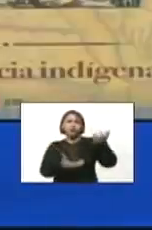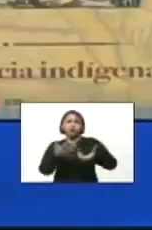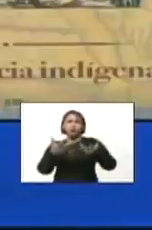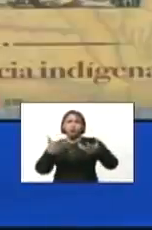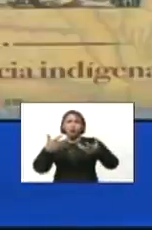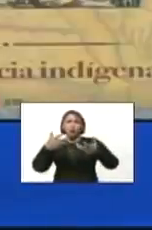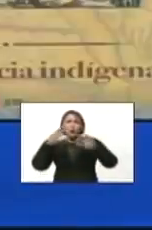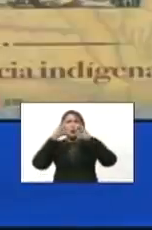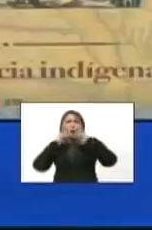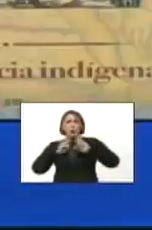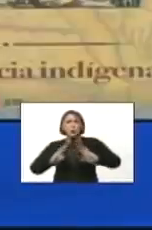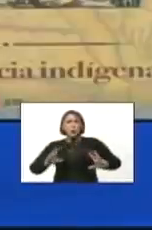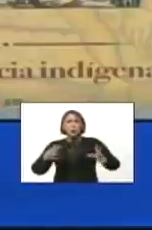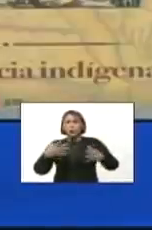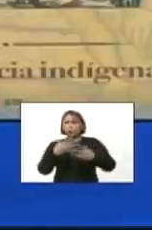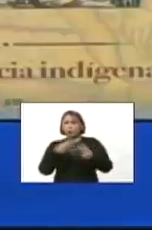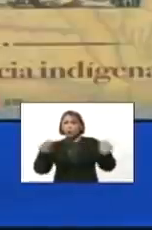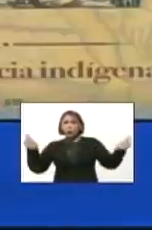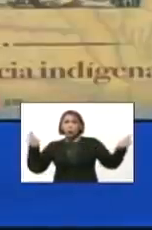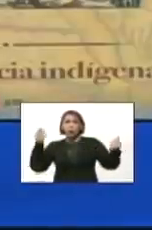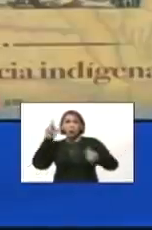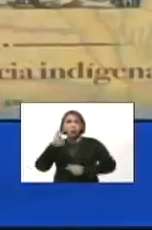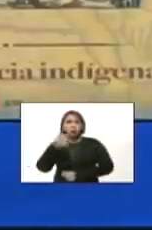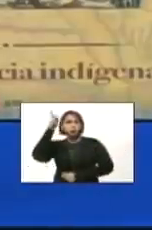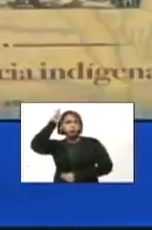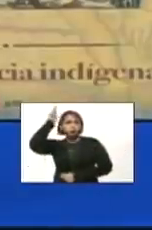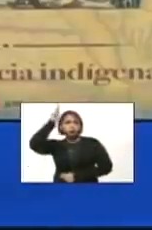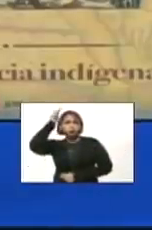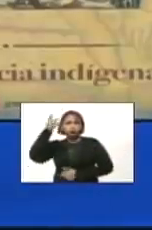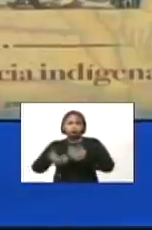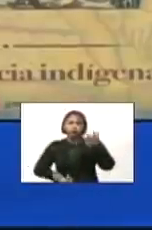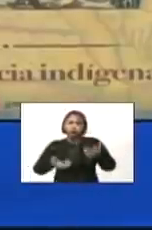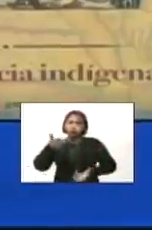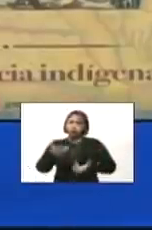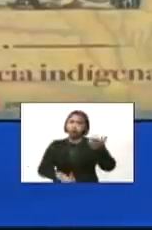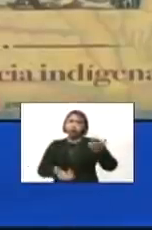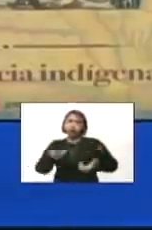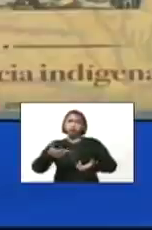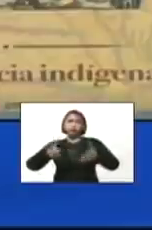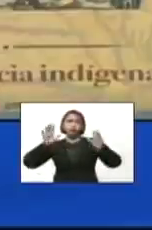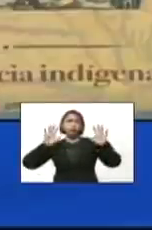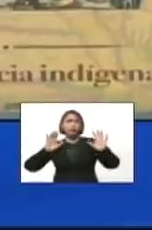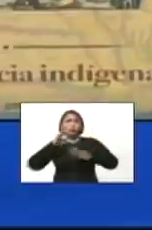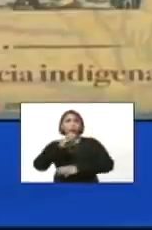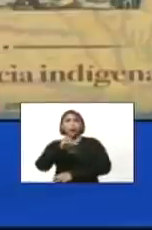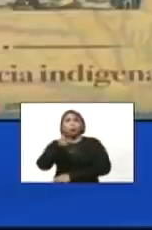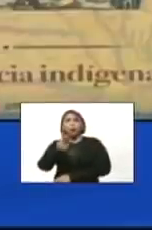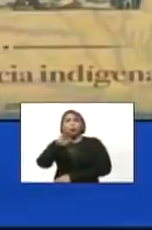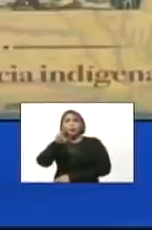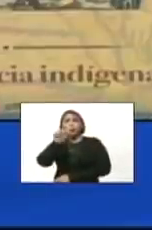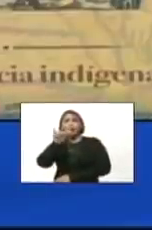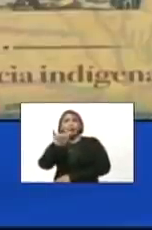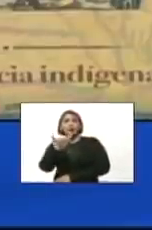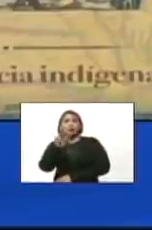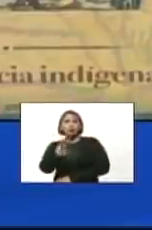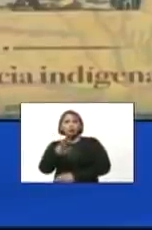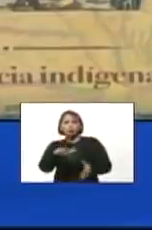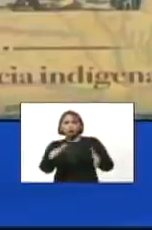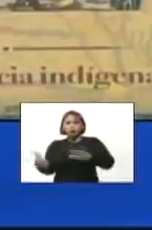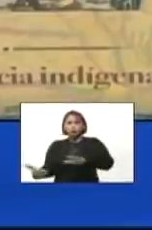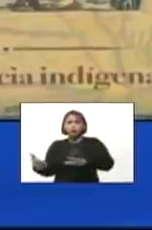el bravo Guaycaipuro yace entre las llamas ardientes! ¡Ah, Curayú! El cacique es